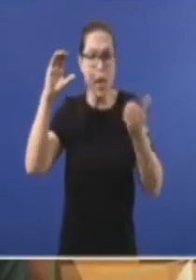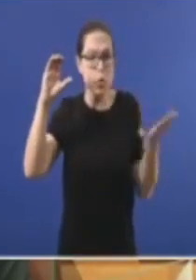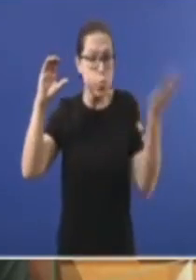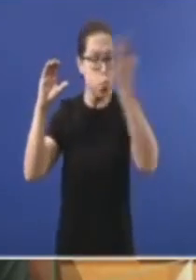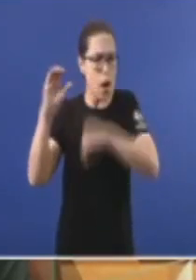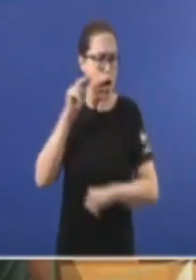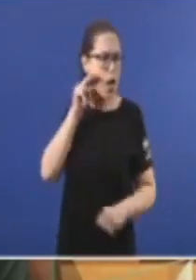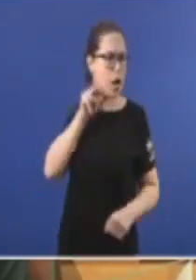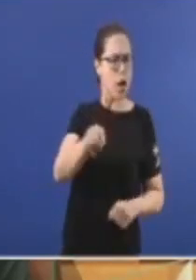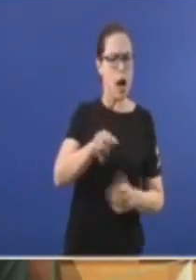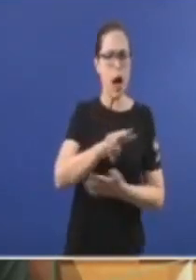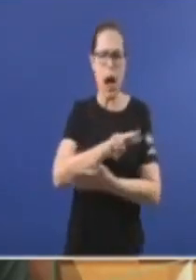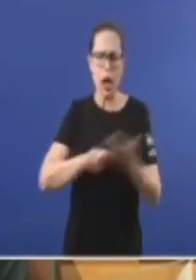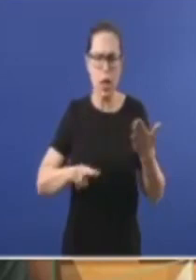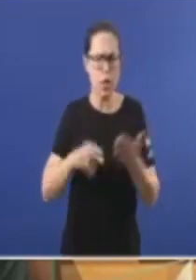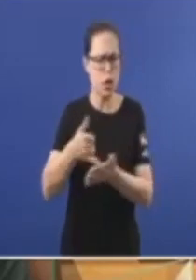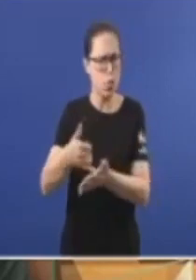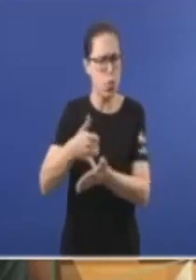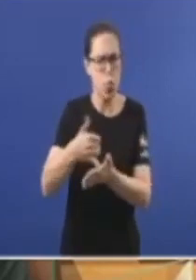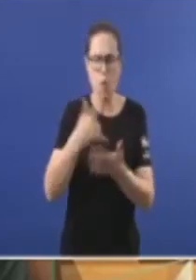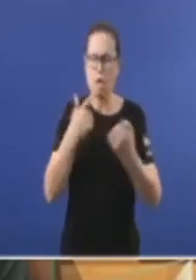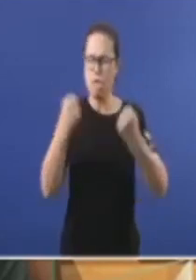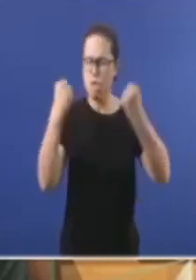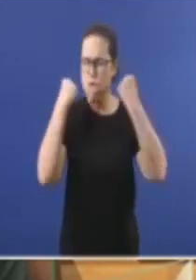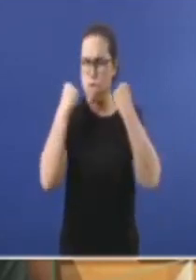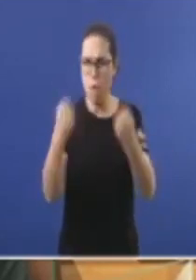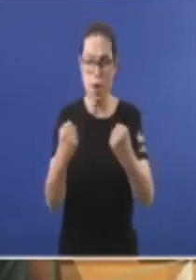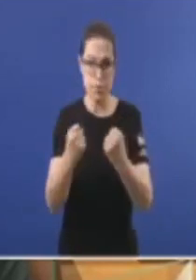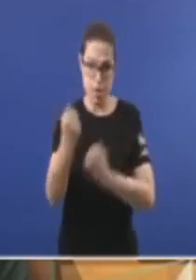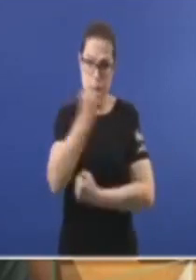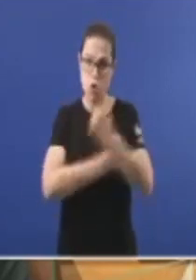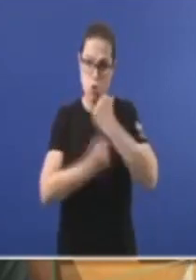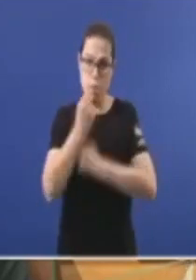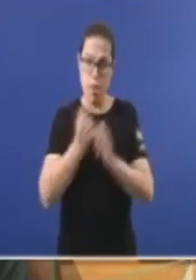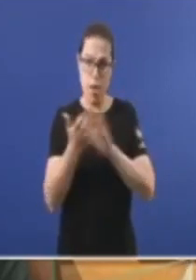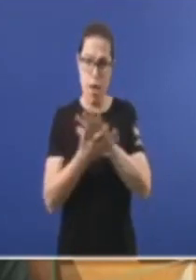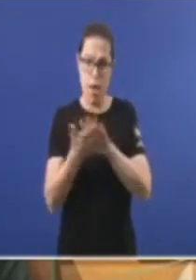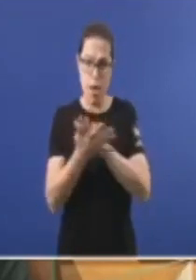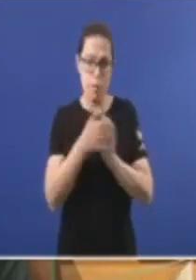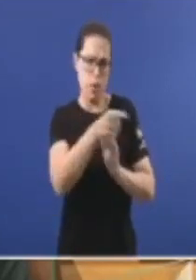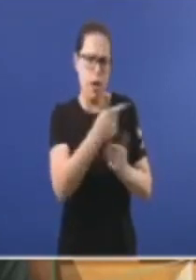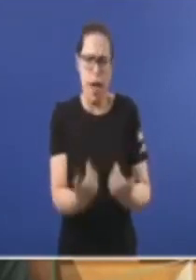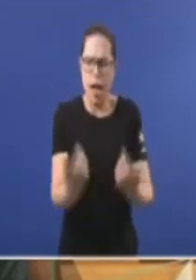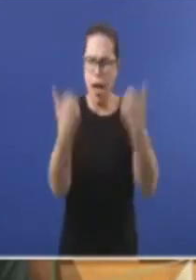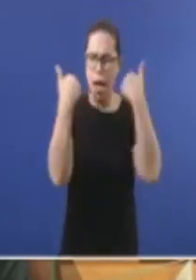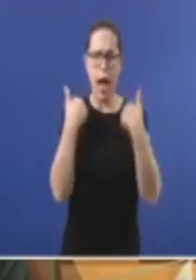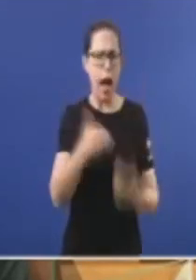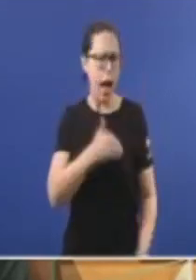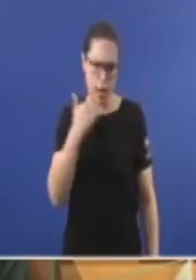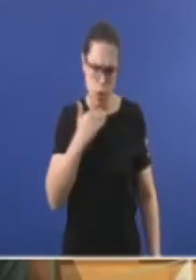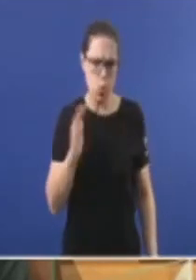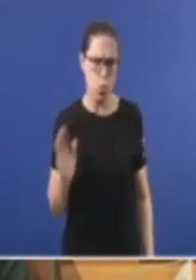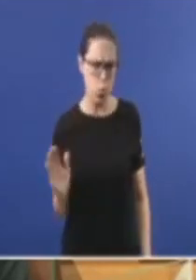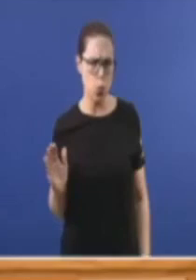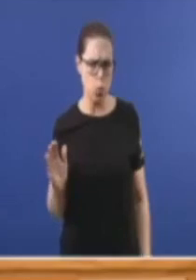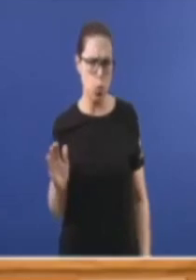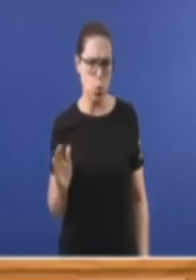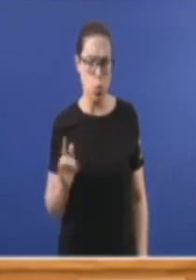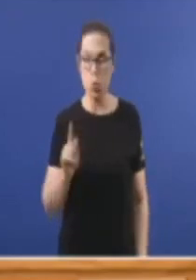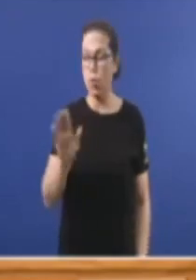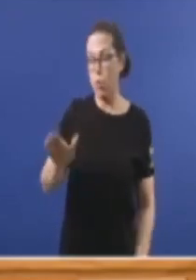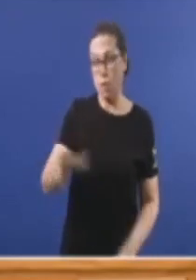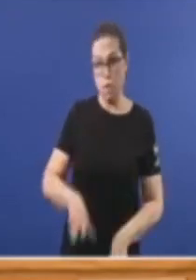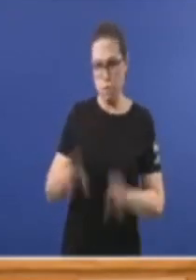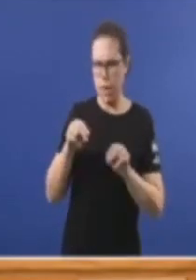e que ten unhas debilidades brutais desde o punto de vista económico. Algúnha responsabilidade terá o seu goberno. Pode vir aquí, e remato,